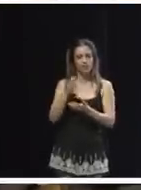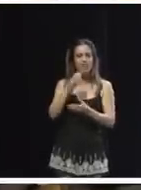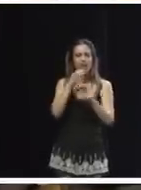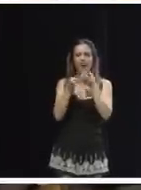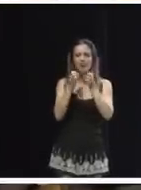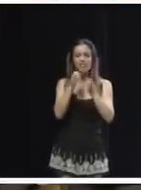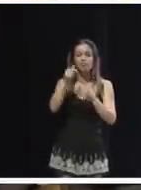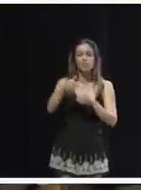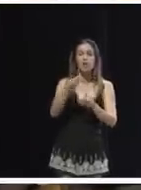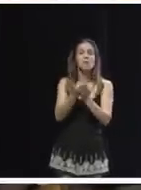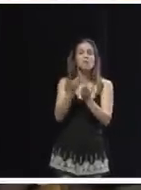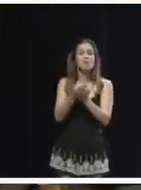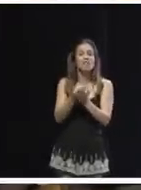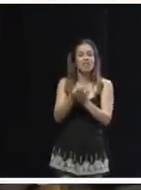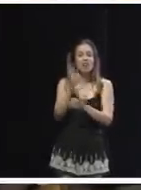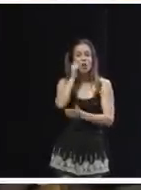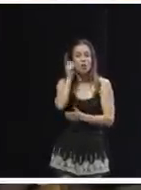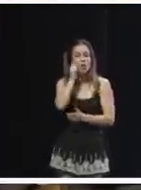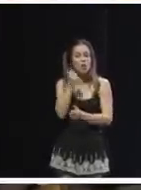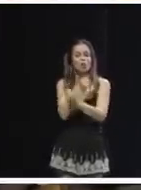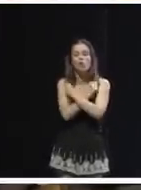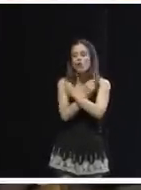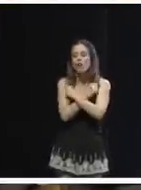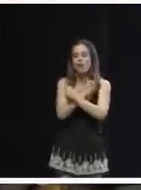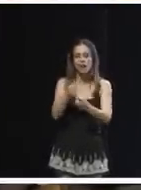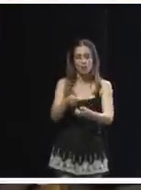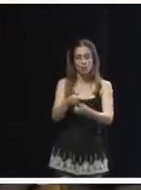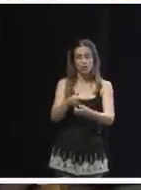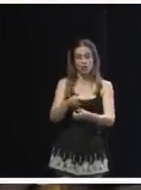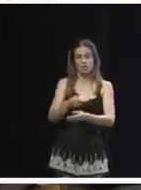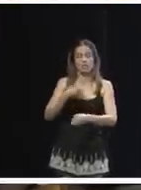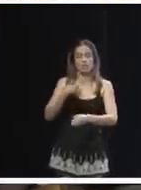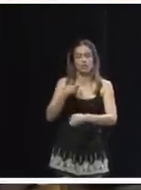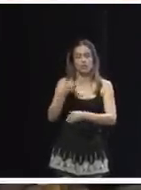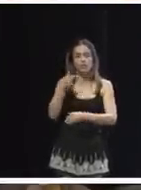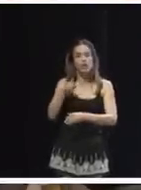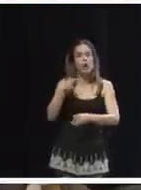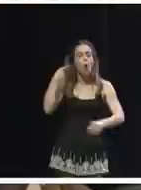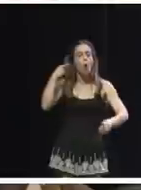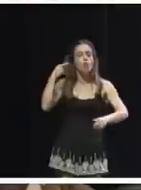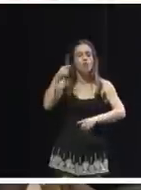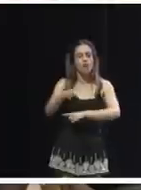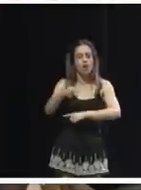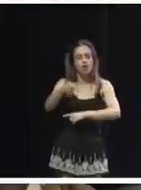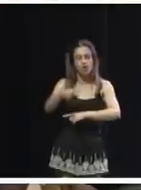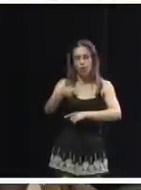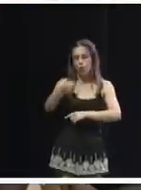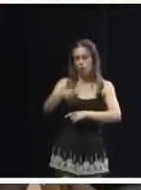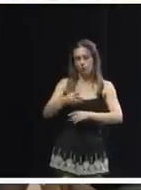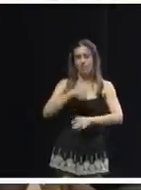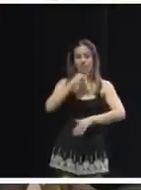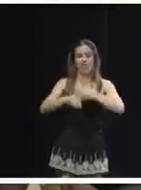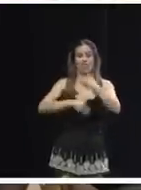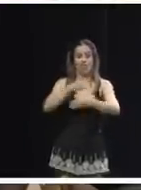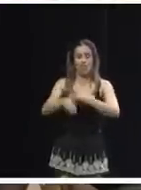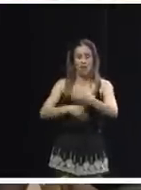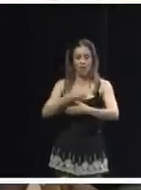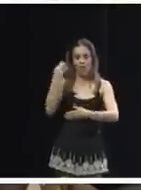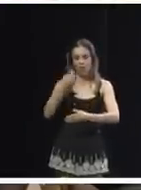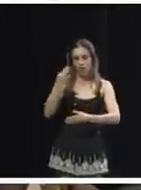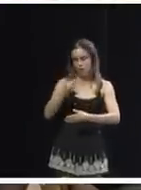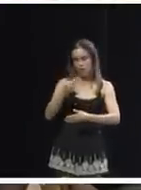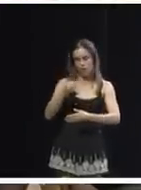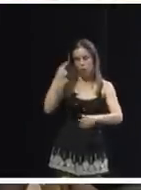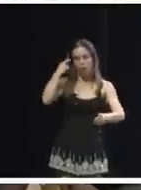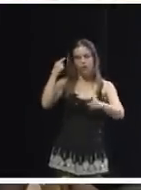lo cuidemos, que lo queramos. Y lo vamos a hacer. Tenemos la obligación de seguir avanzando por nuestro